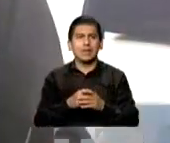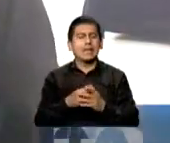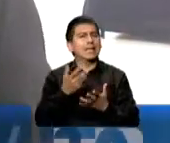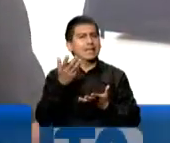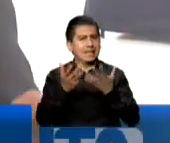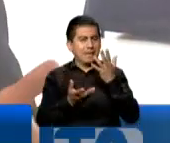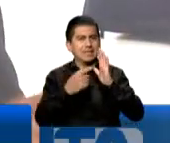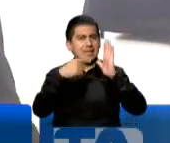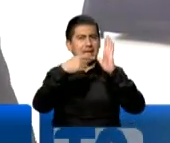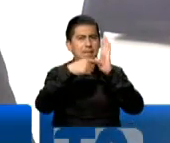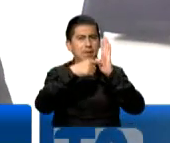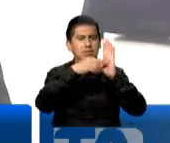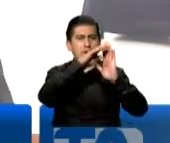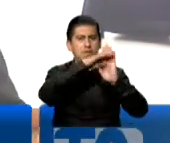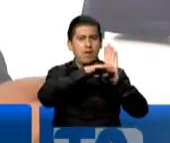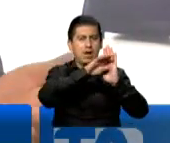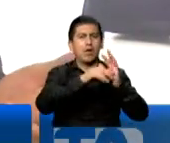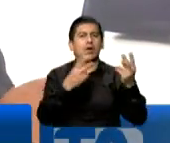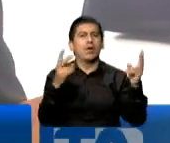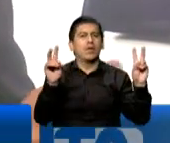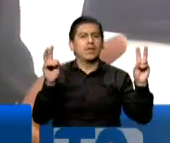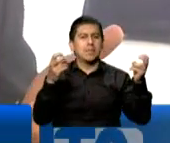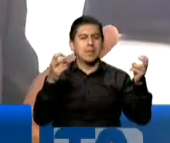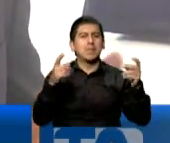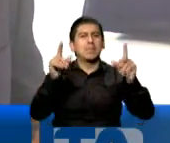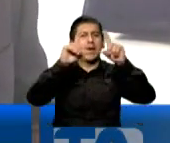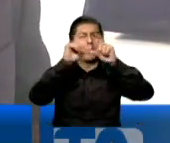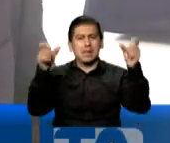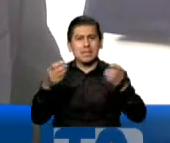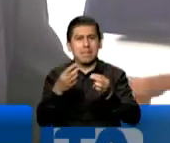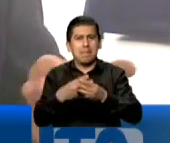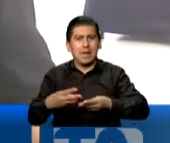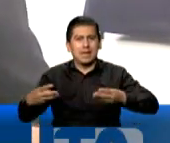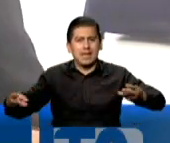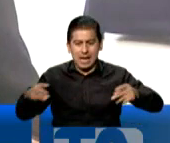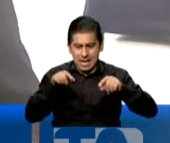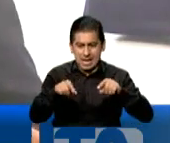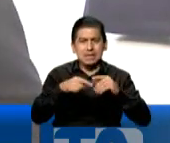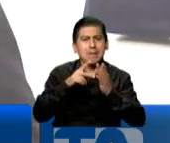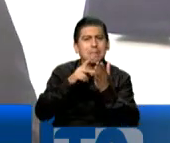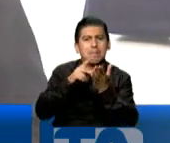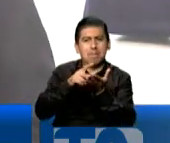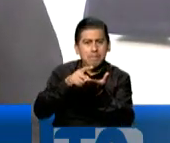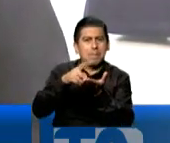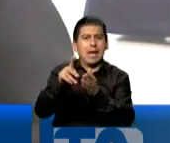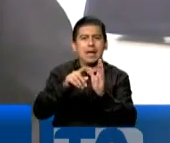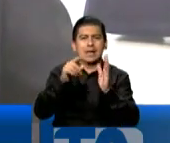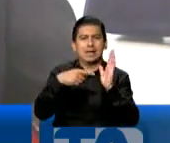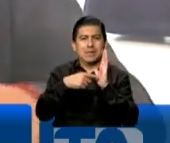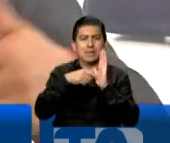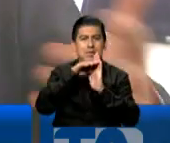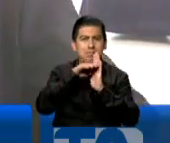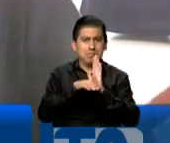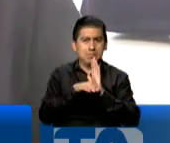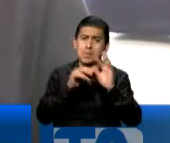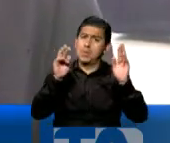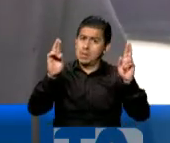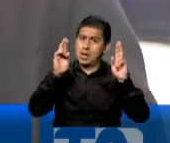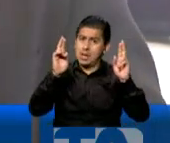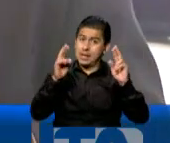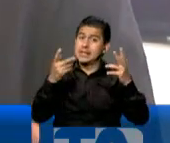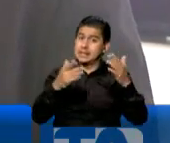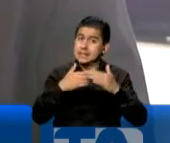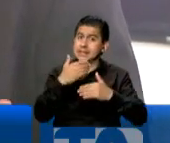bajar aranceles en materias primas, en insumos, en herramientas. ¿Para qué? Para que se puedan continuar las inversiones y se pueda